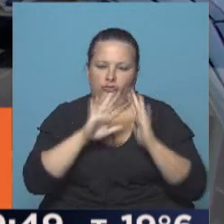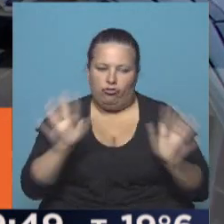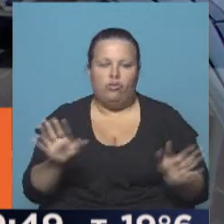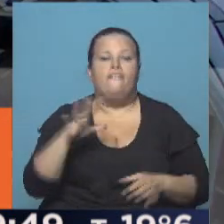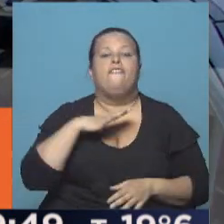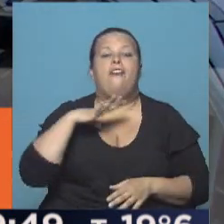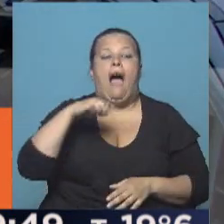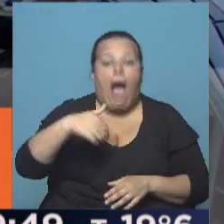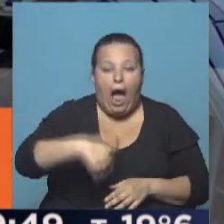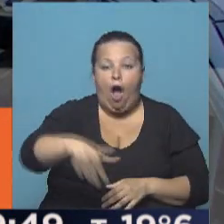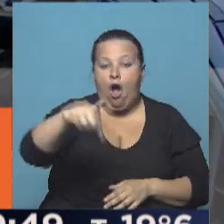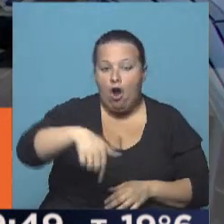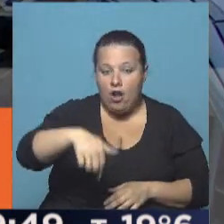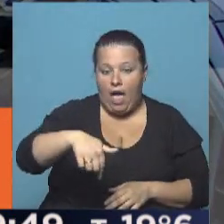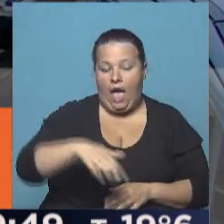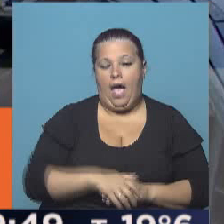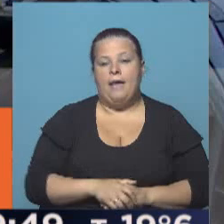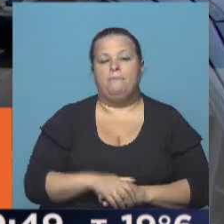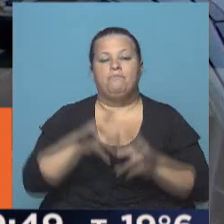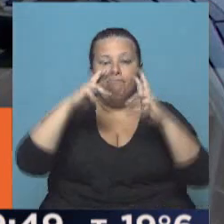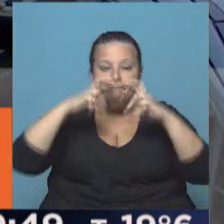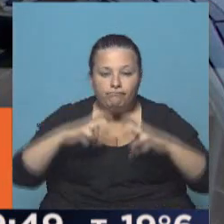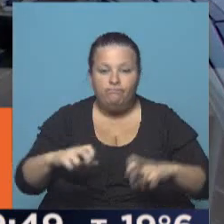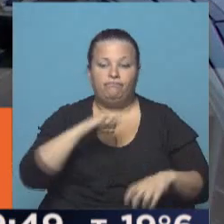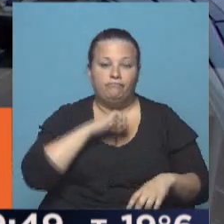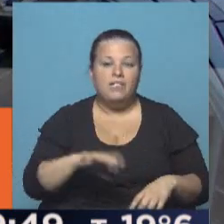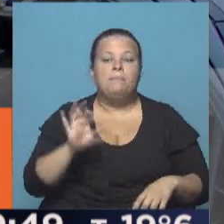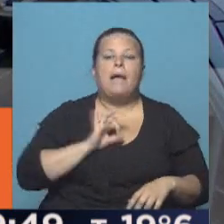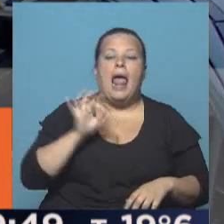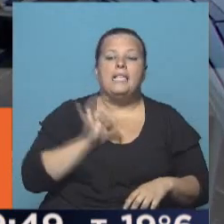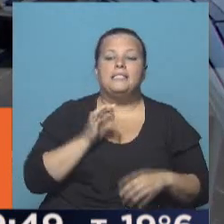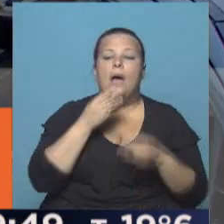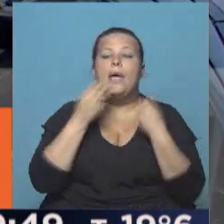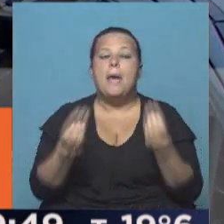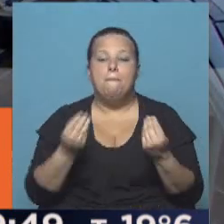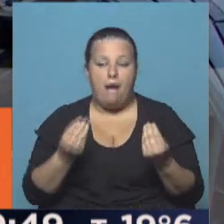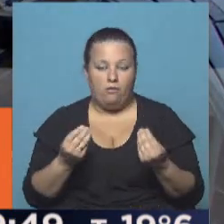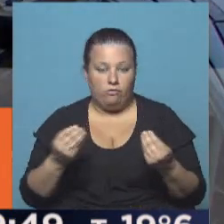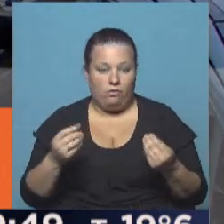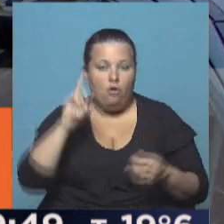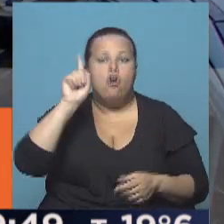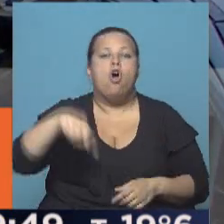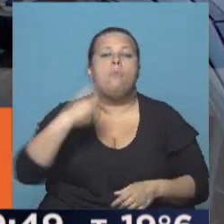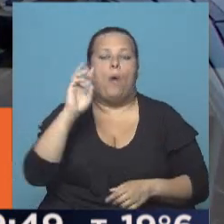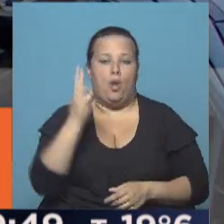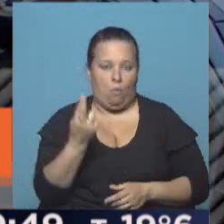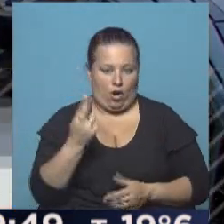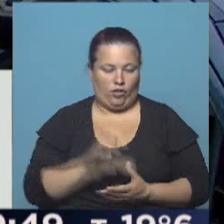Solo resta ahora, a partir de las pericias preliminares, saber qué fue lo que les causó la muerte.